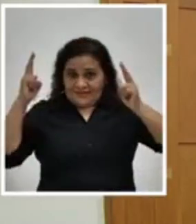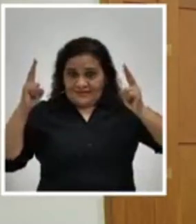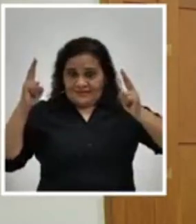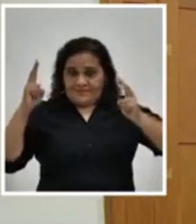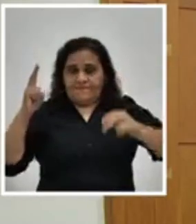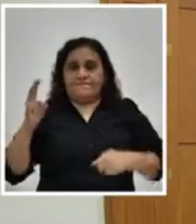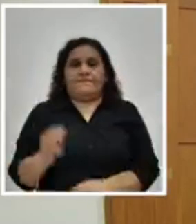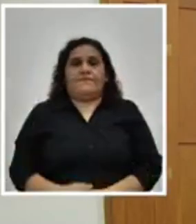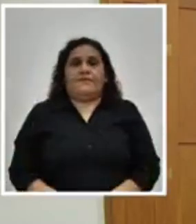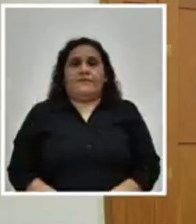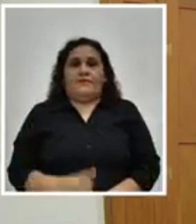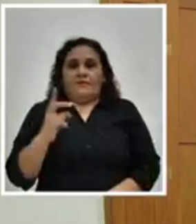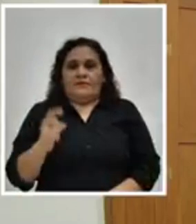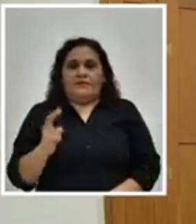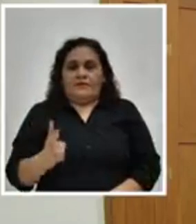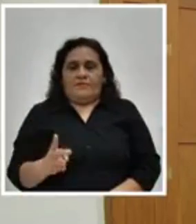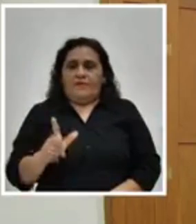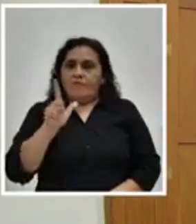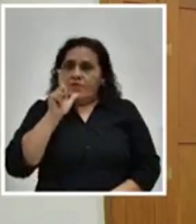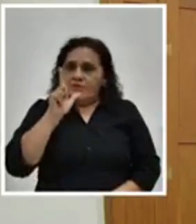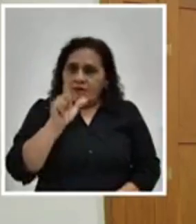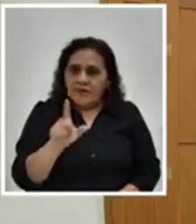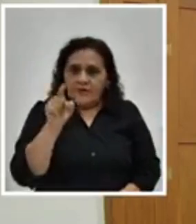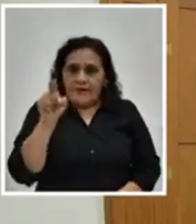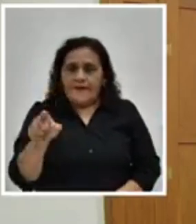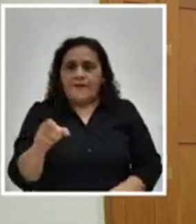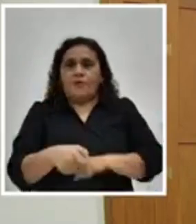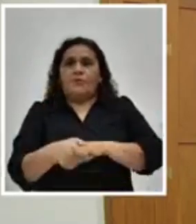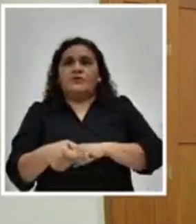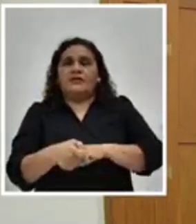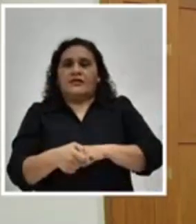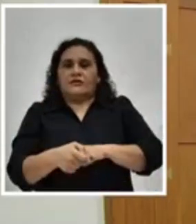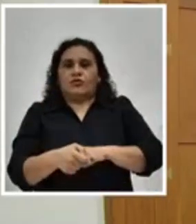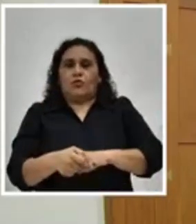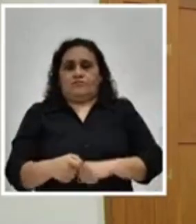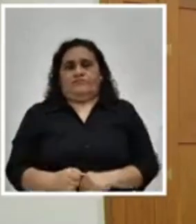se hicieron las letras emblemáticas de la comisaría de Chicxulú Puerto.